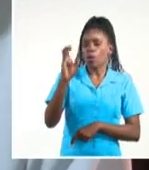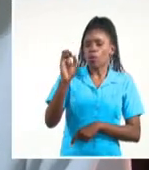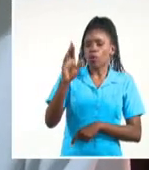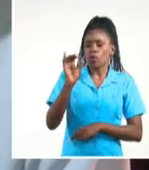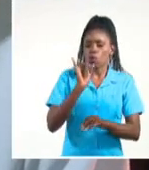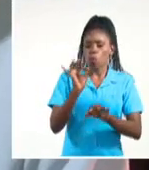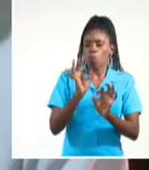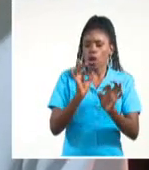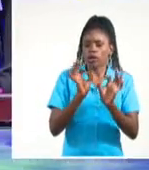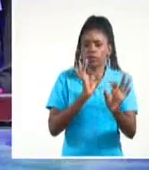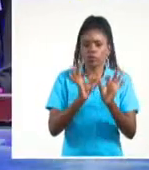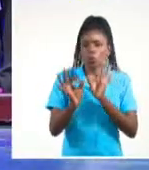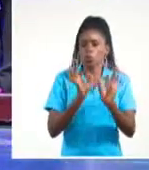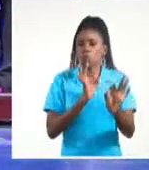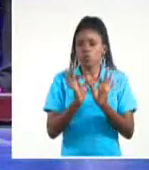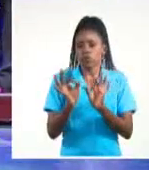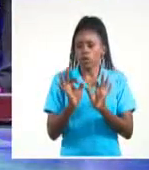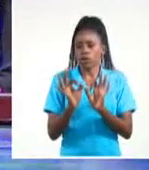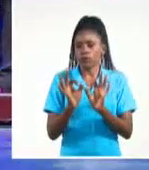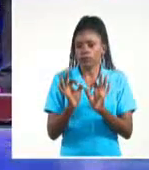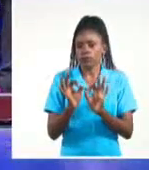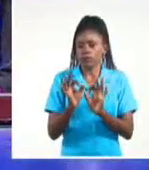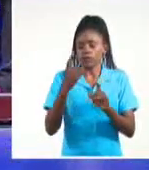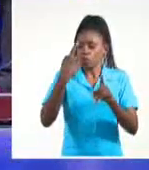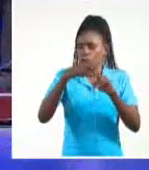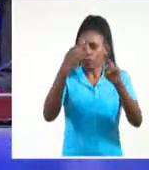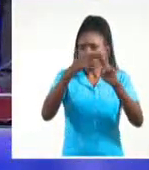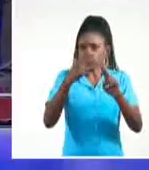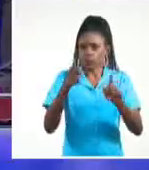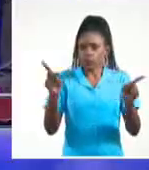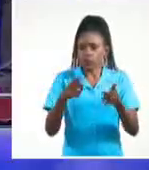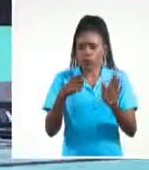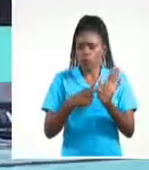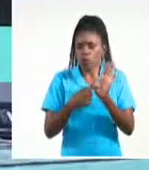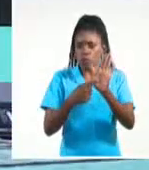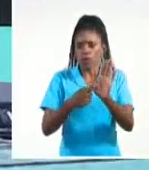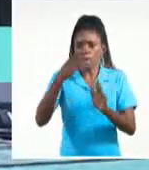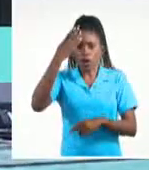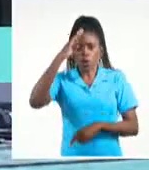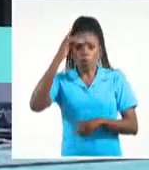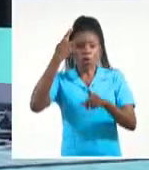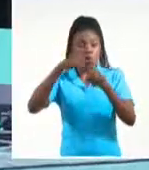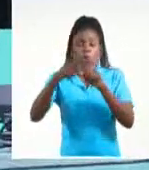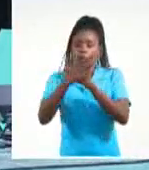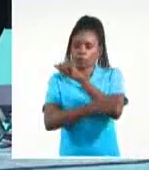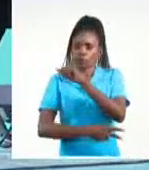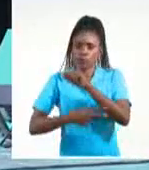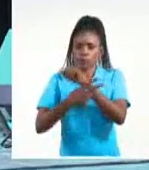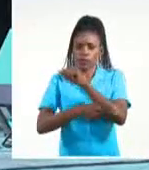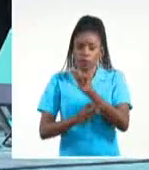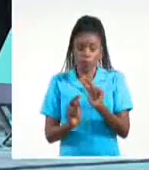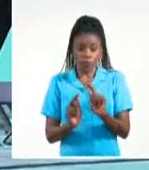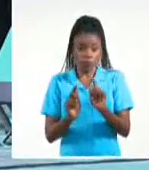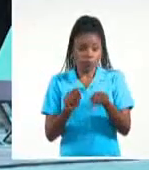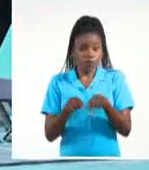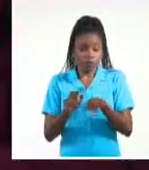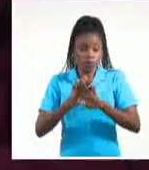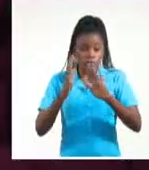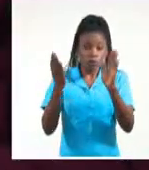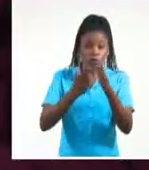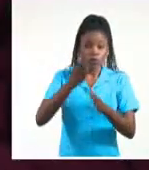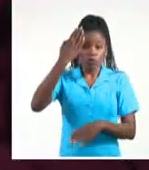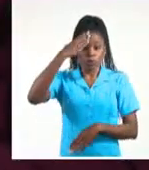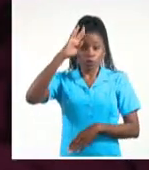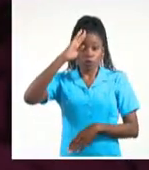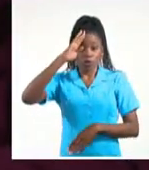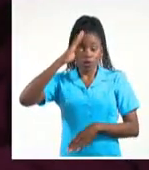otras manifestaciones de nuestra música, su presencia tanto en Cuba como en el mundo. Y por lo tanto, es de toda Cuba, es de